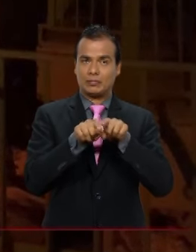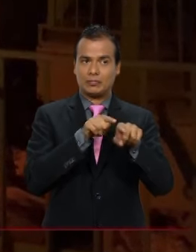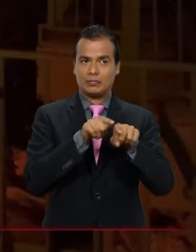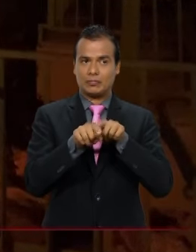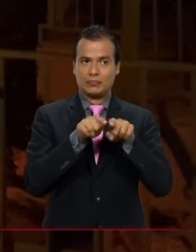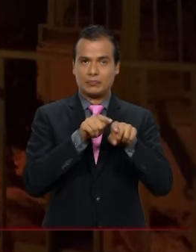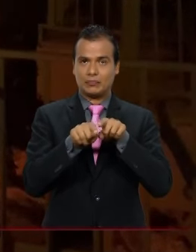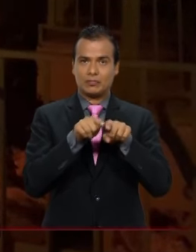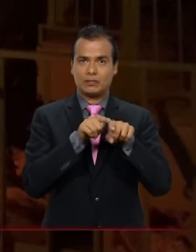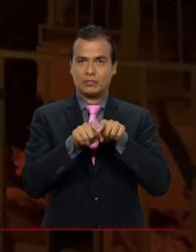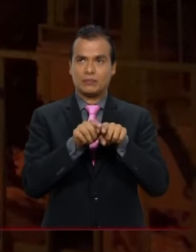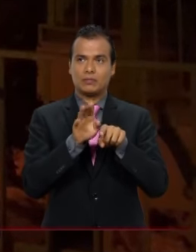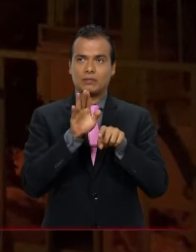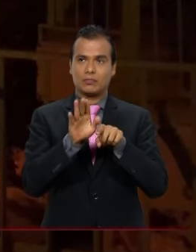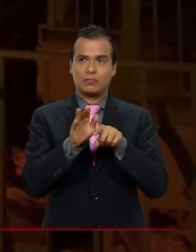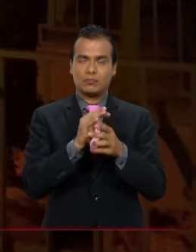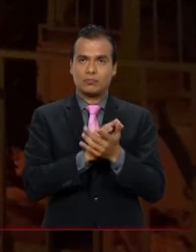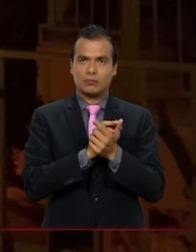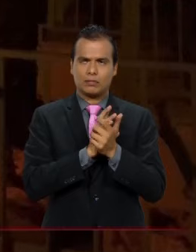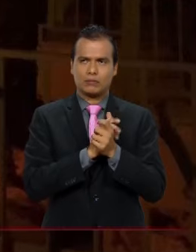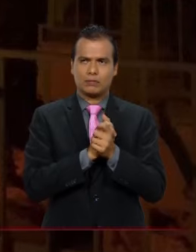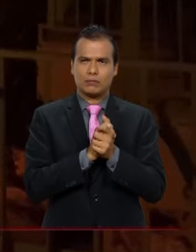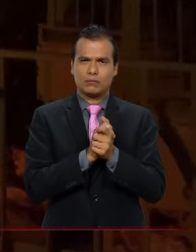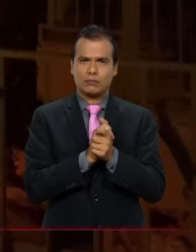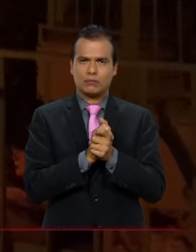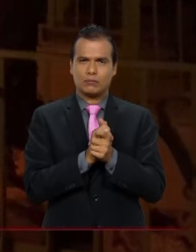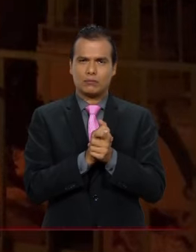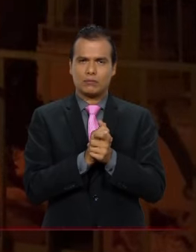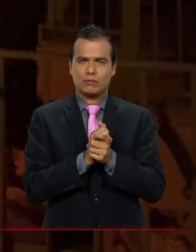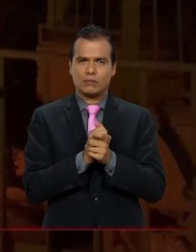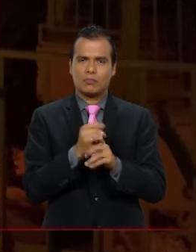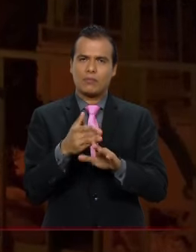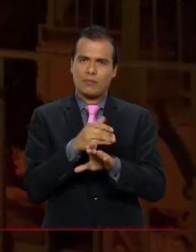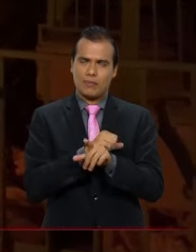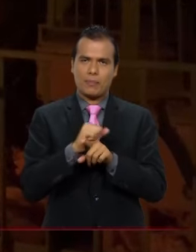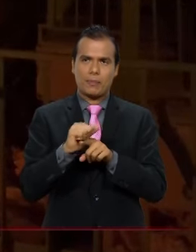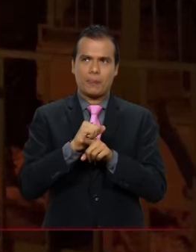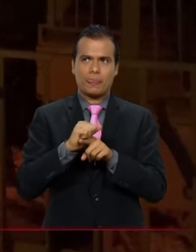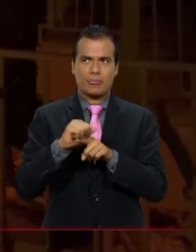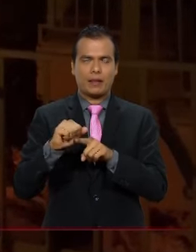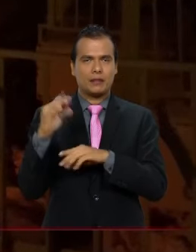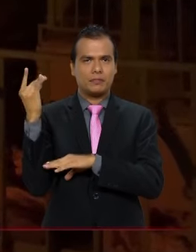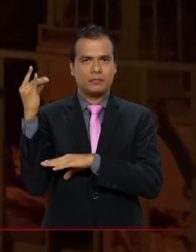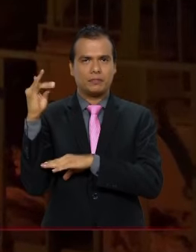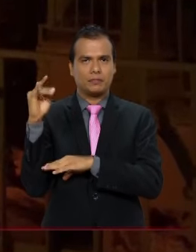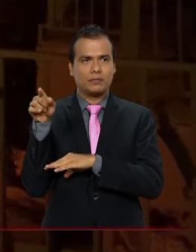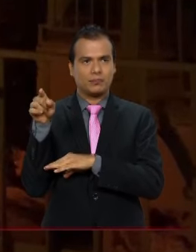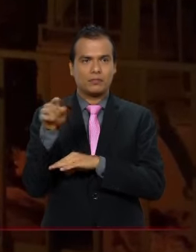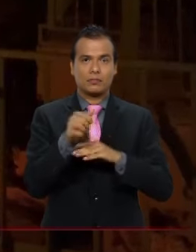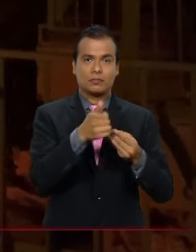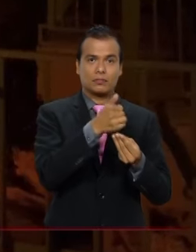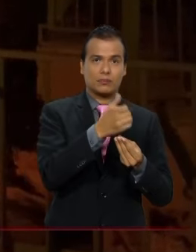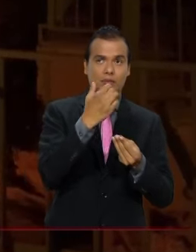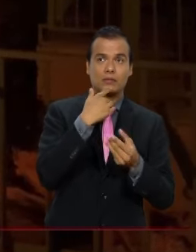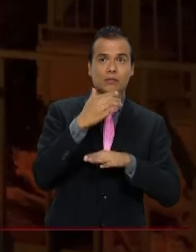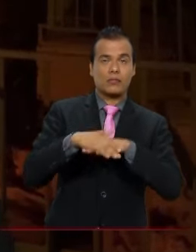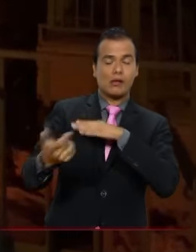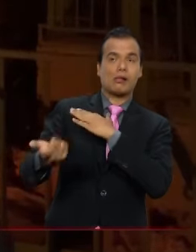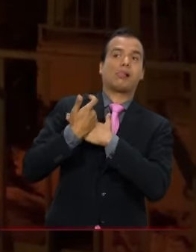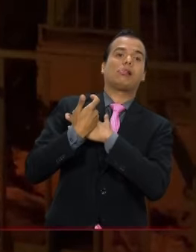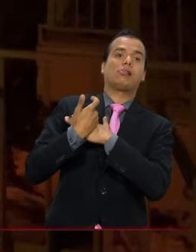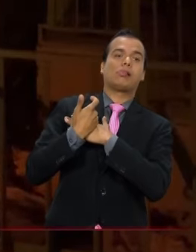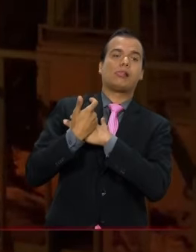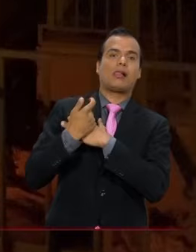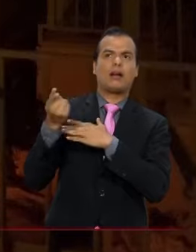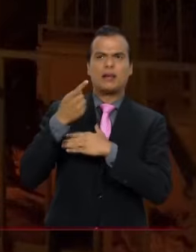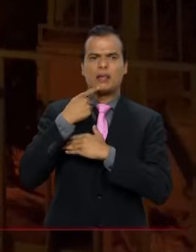Selección Boliviana de Fútbol. Y esta fue la respuesta del seleccionador de la Verde en torno a la posición o lo expuesto por el técnico Lorenzo del espionaje a